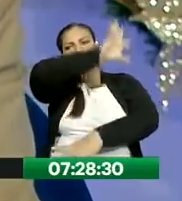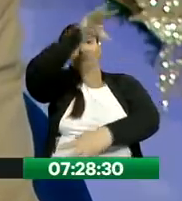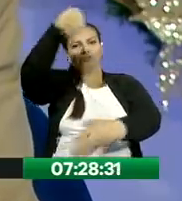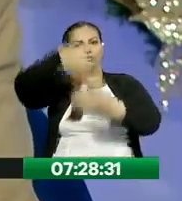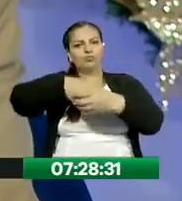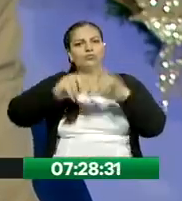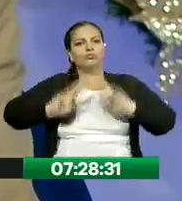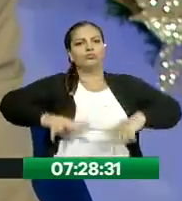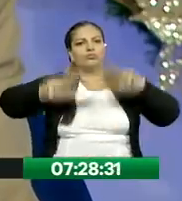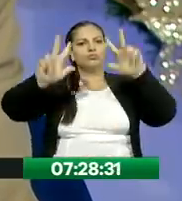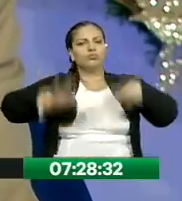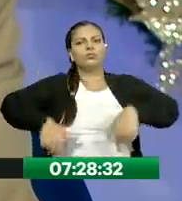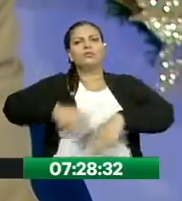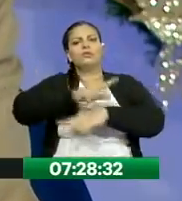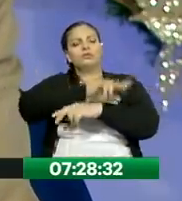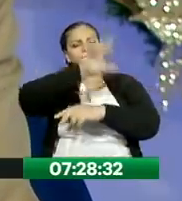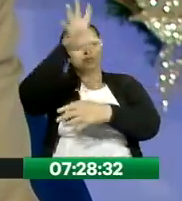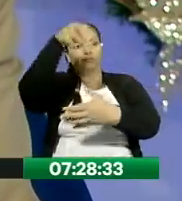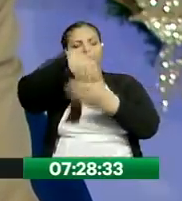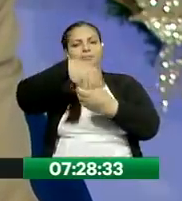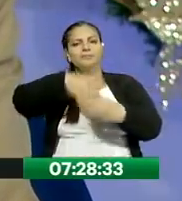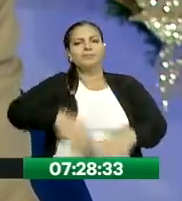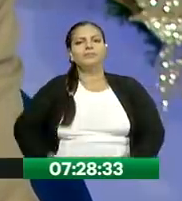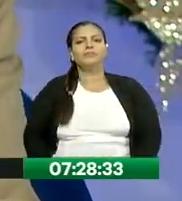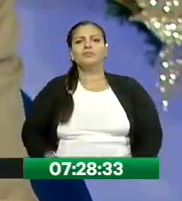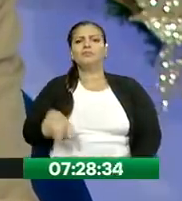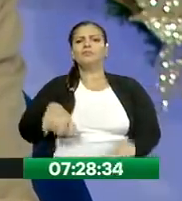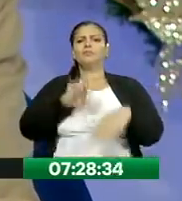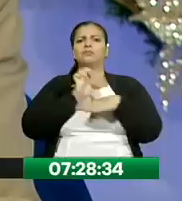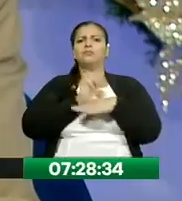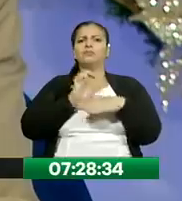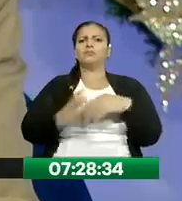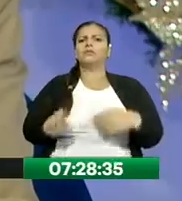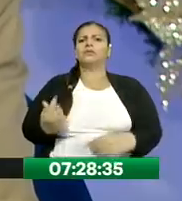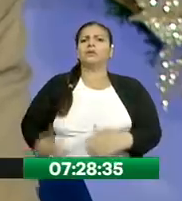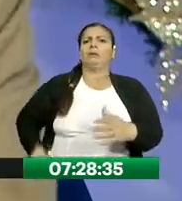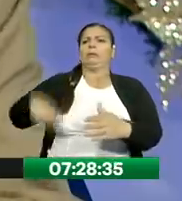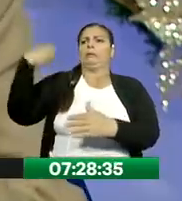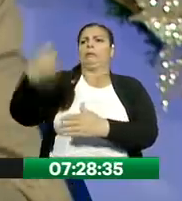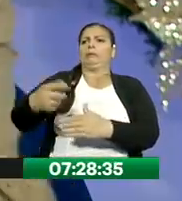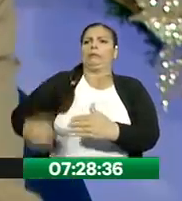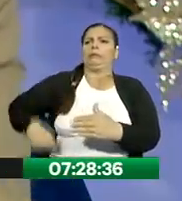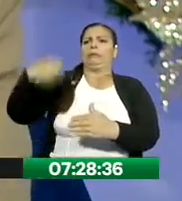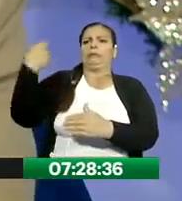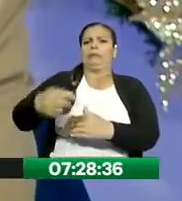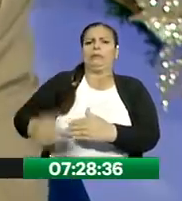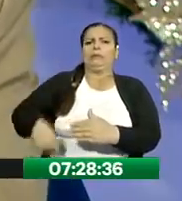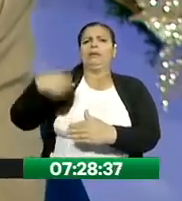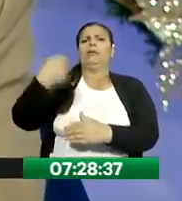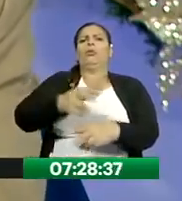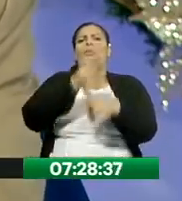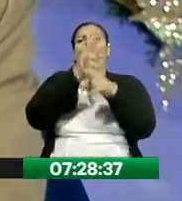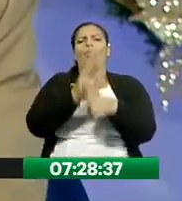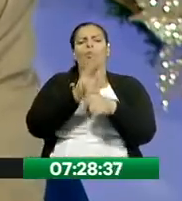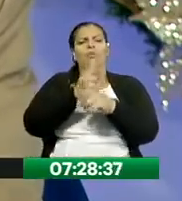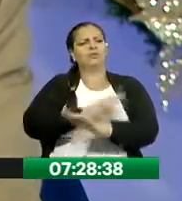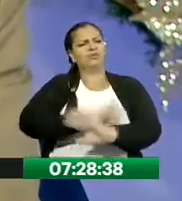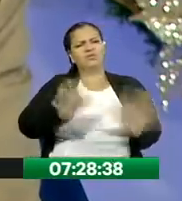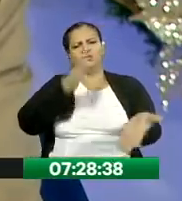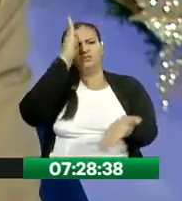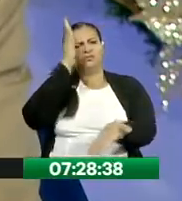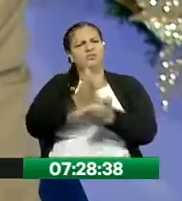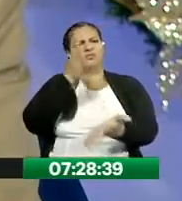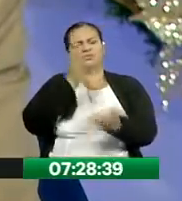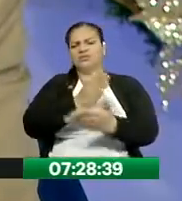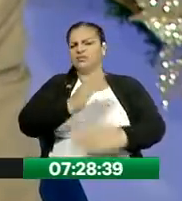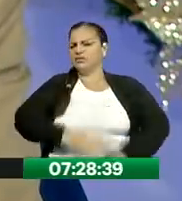sobre todo ha recibido de Assange, en reciprocidad para todos los beneficios recibidos, el